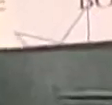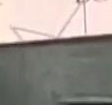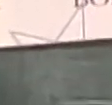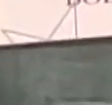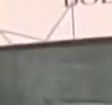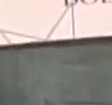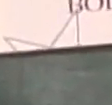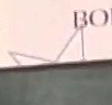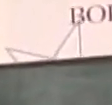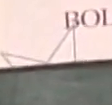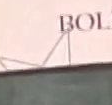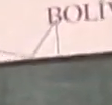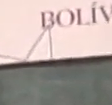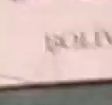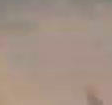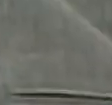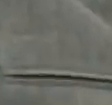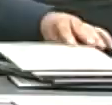mira.